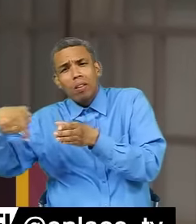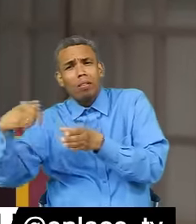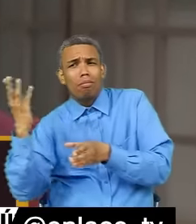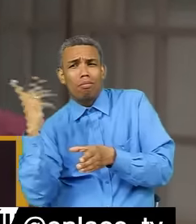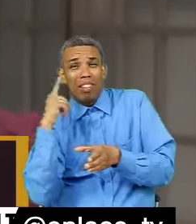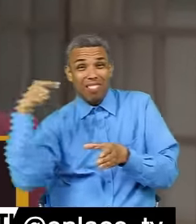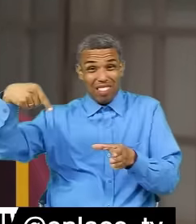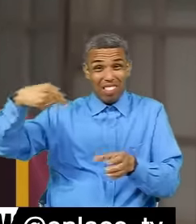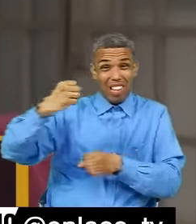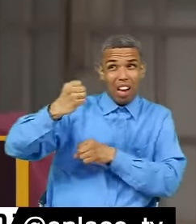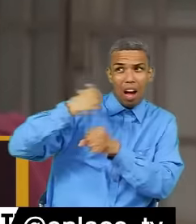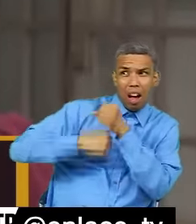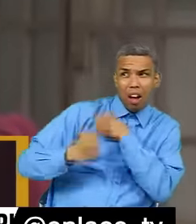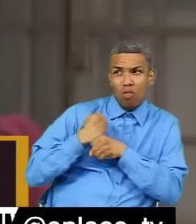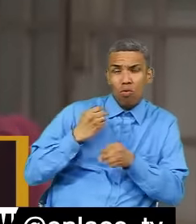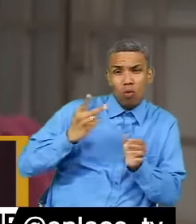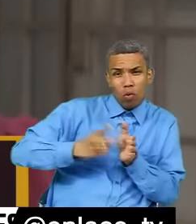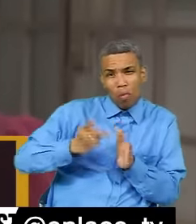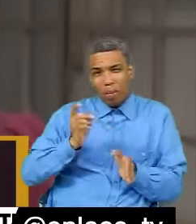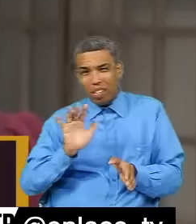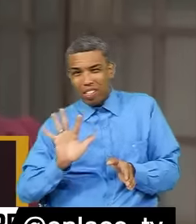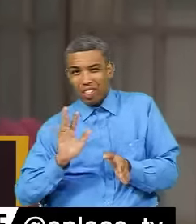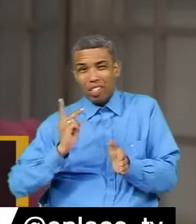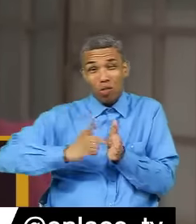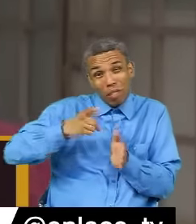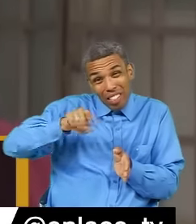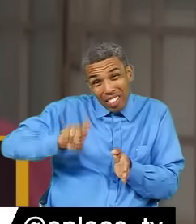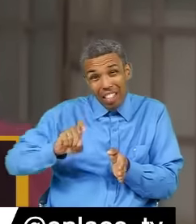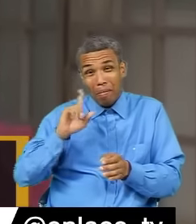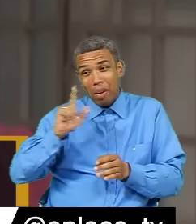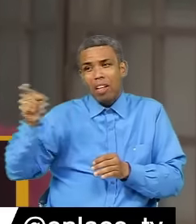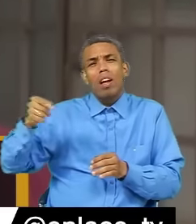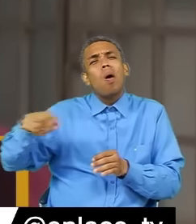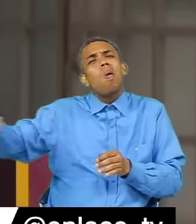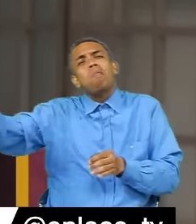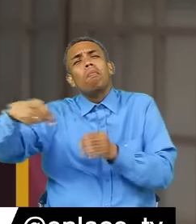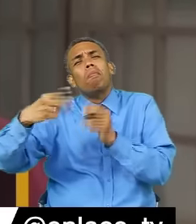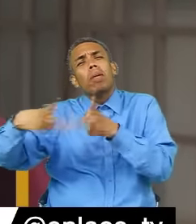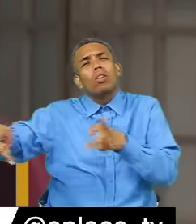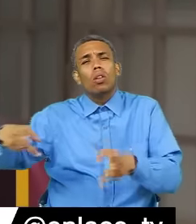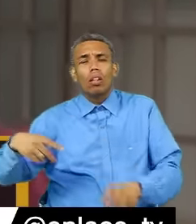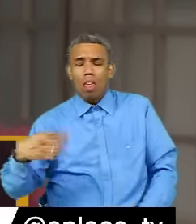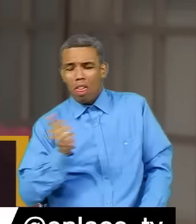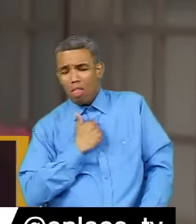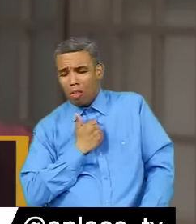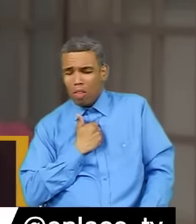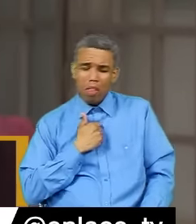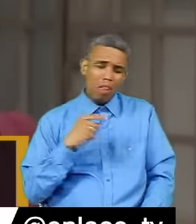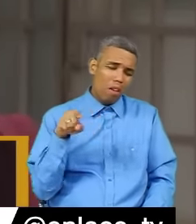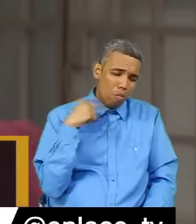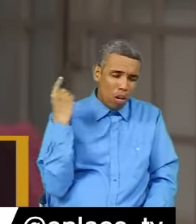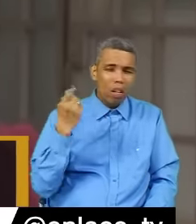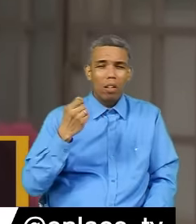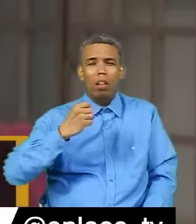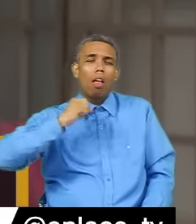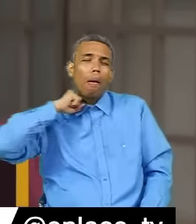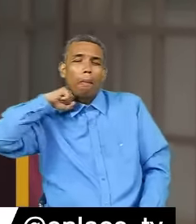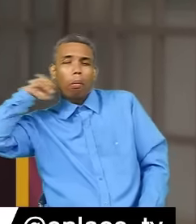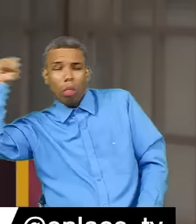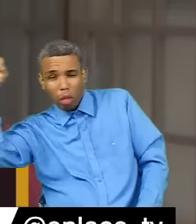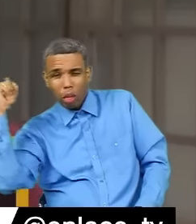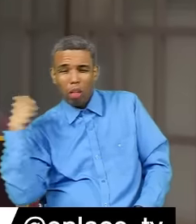ajeno mirar la problemática, por ejemplo, de los suicidios que hemos tenido, de la violencia intrafamiliar, de la violencia